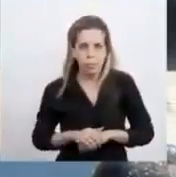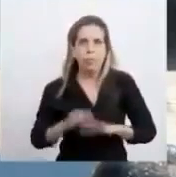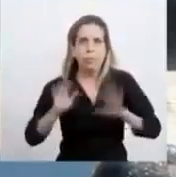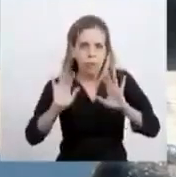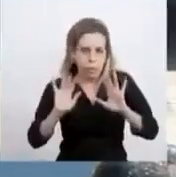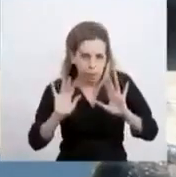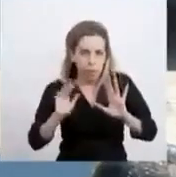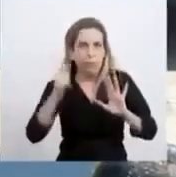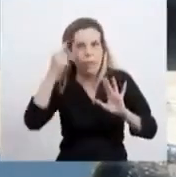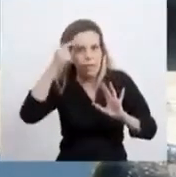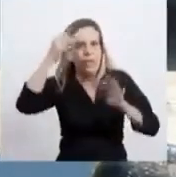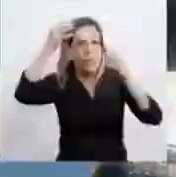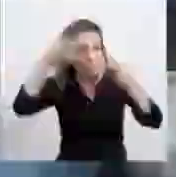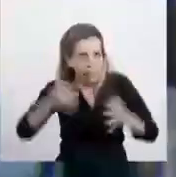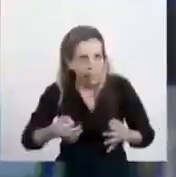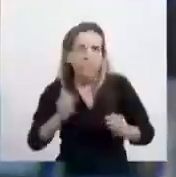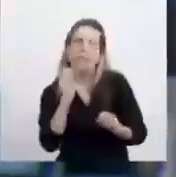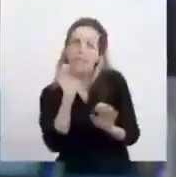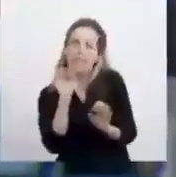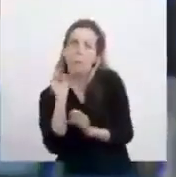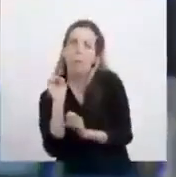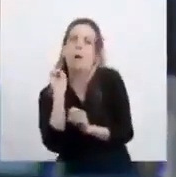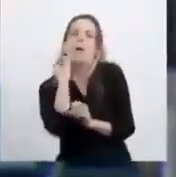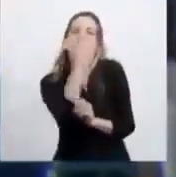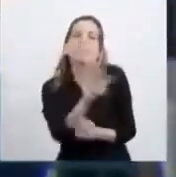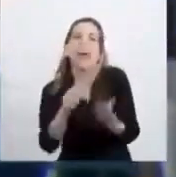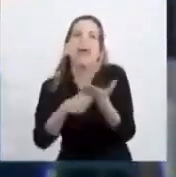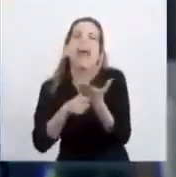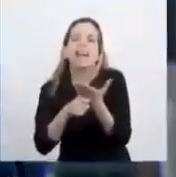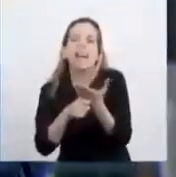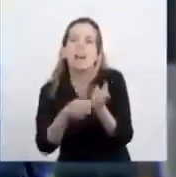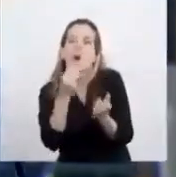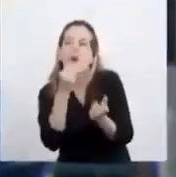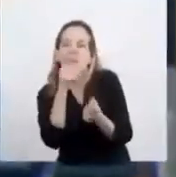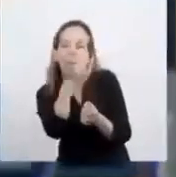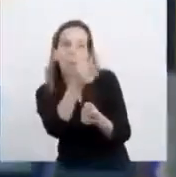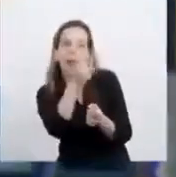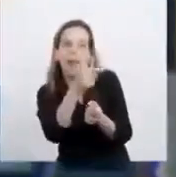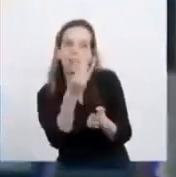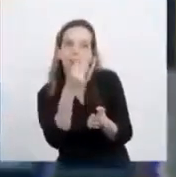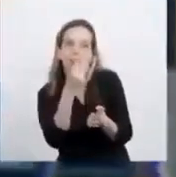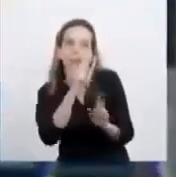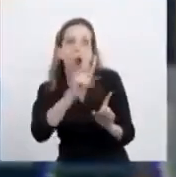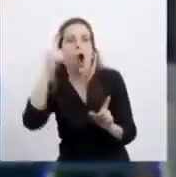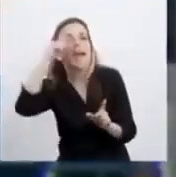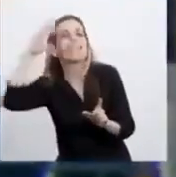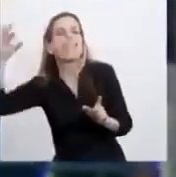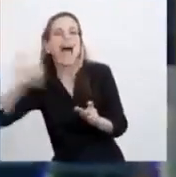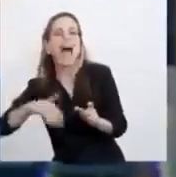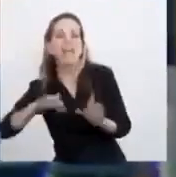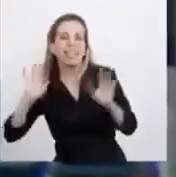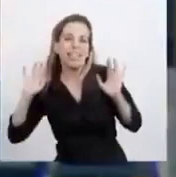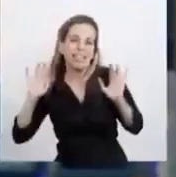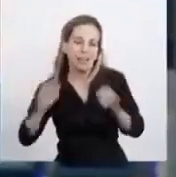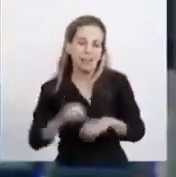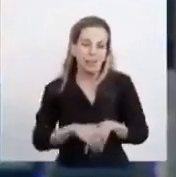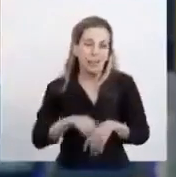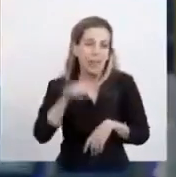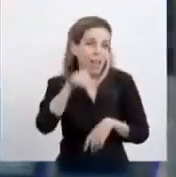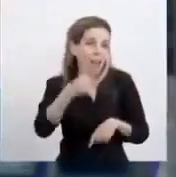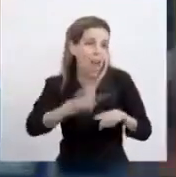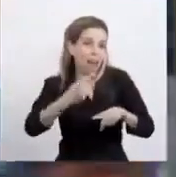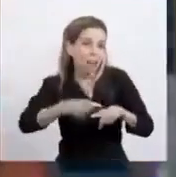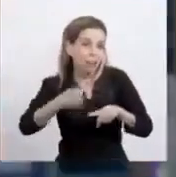Intentaremos mandarte carne para que no nos extrañes tanto. Así que vamos a terminar este acto